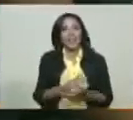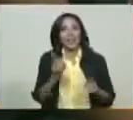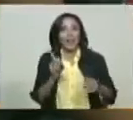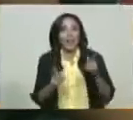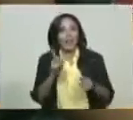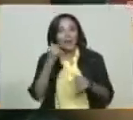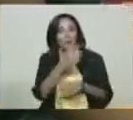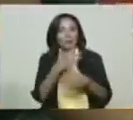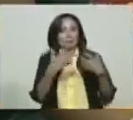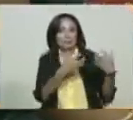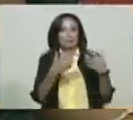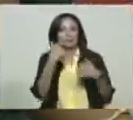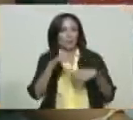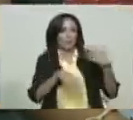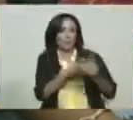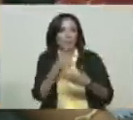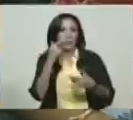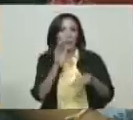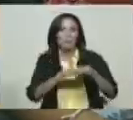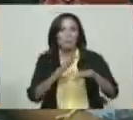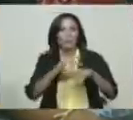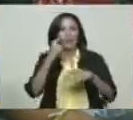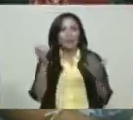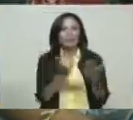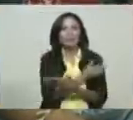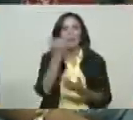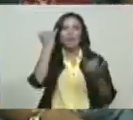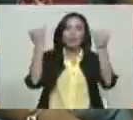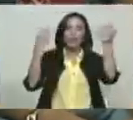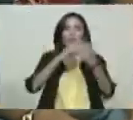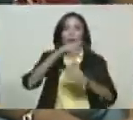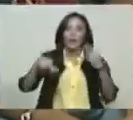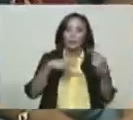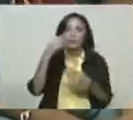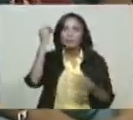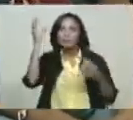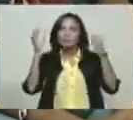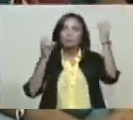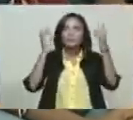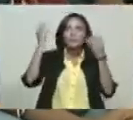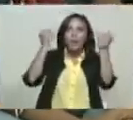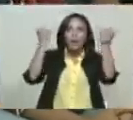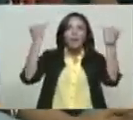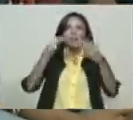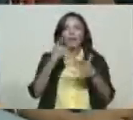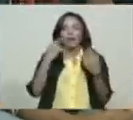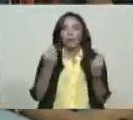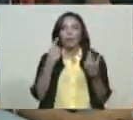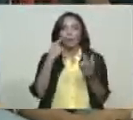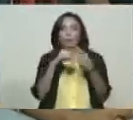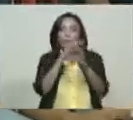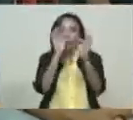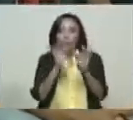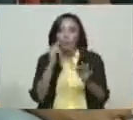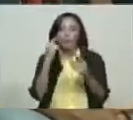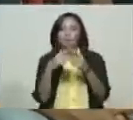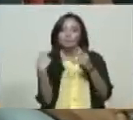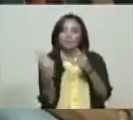estaban en la batalla por tratar de sacar las ideas revolucionarias de donde es una espiral de